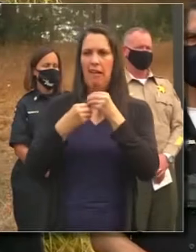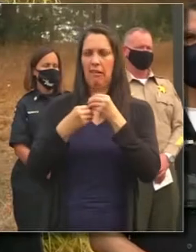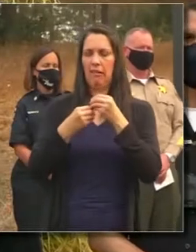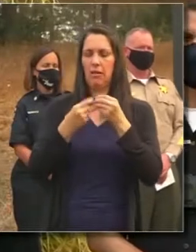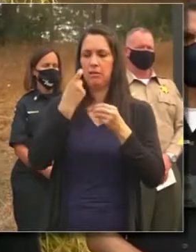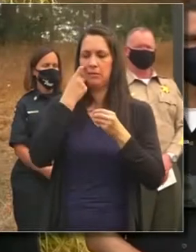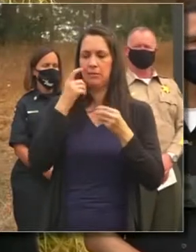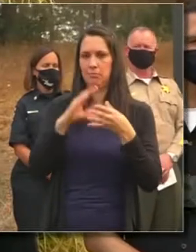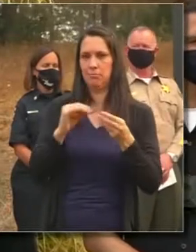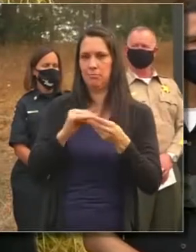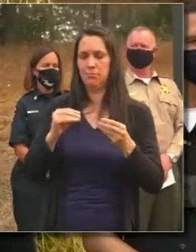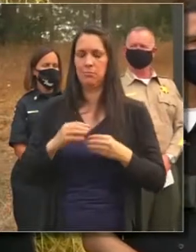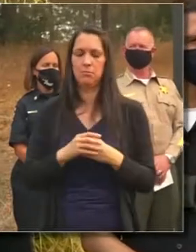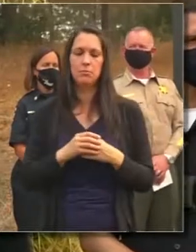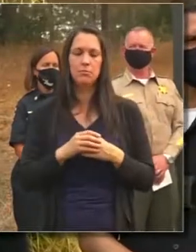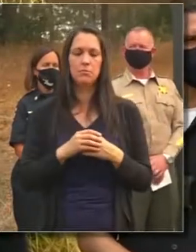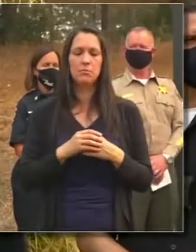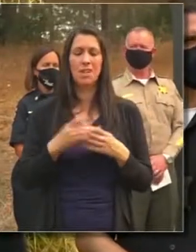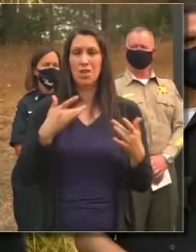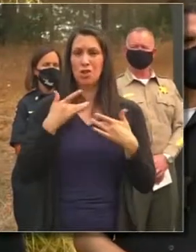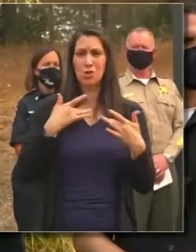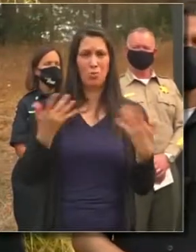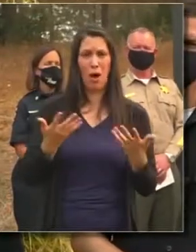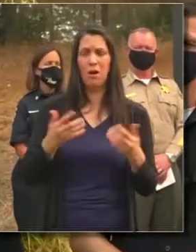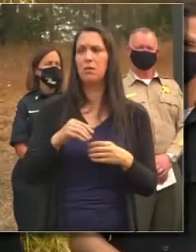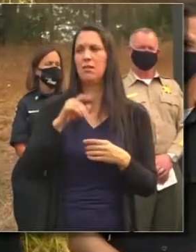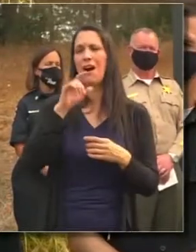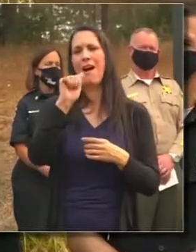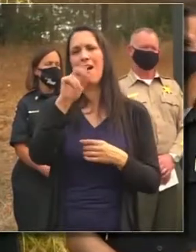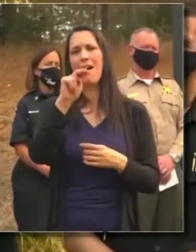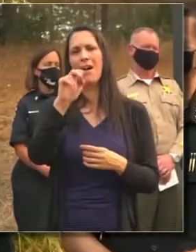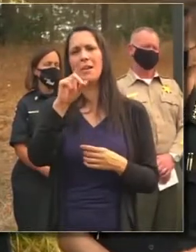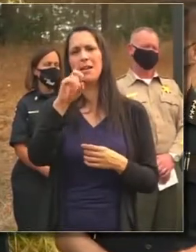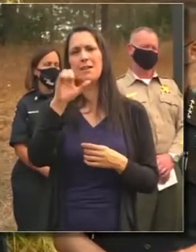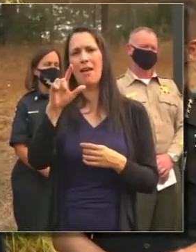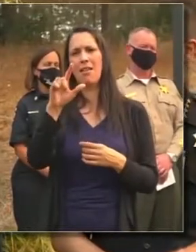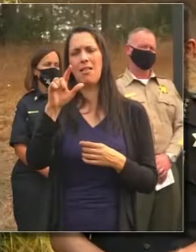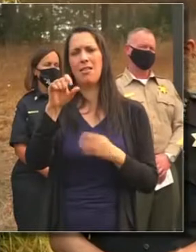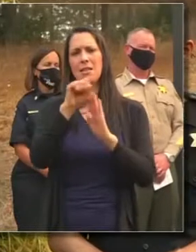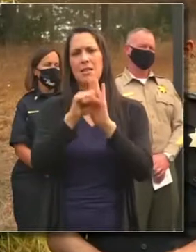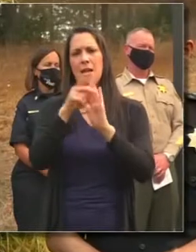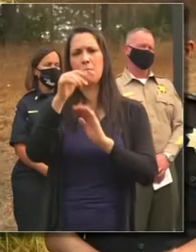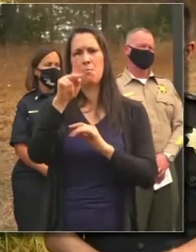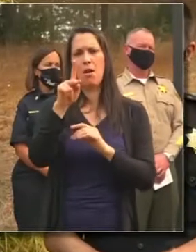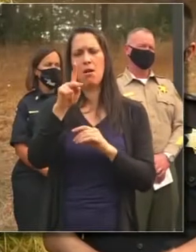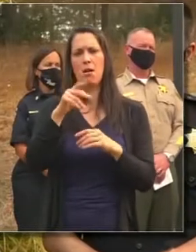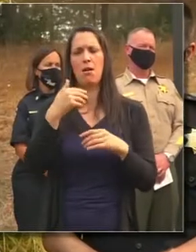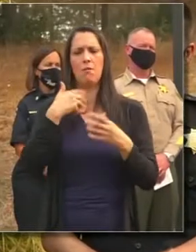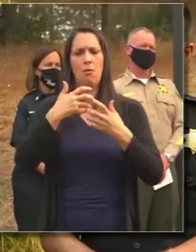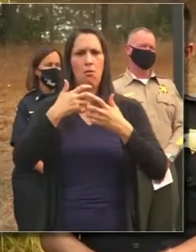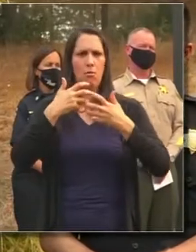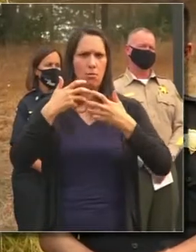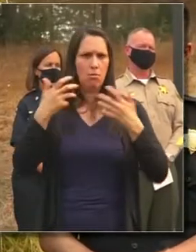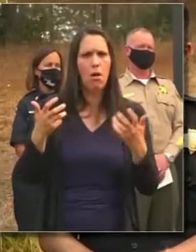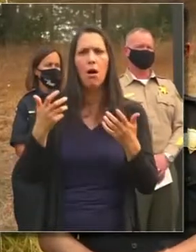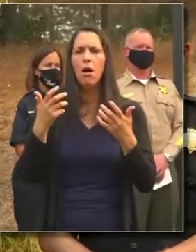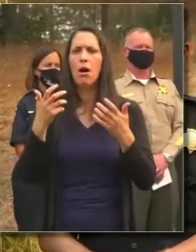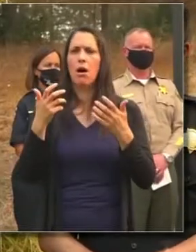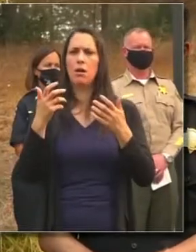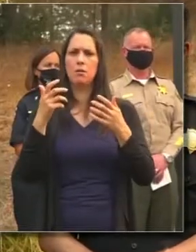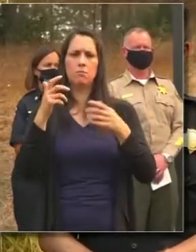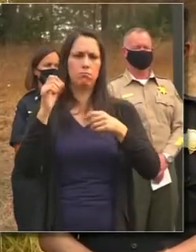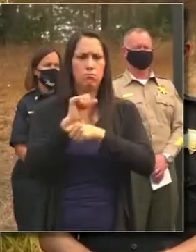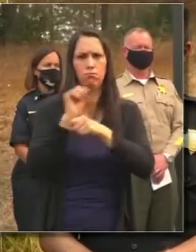que la preocupación que tenemos más que todo es el área aérea ahí tenemos muchos recursos en esa área en particular